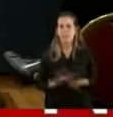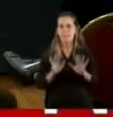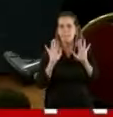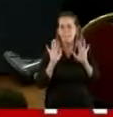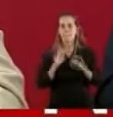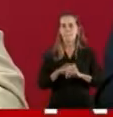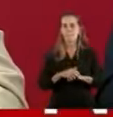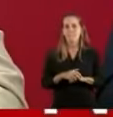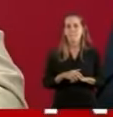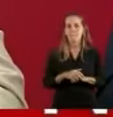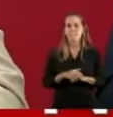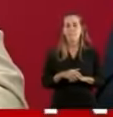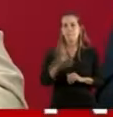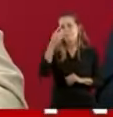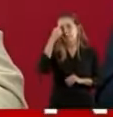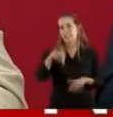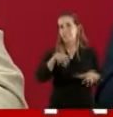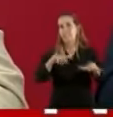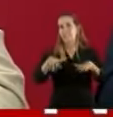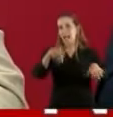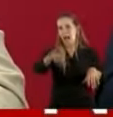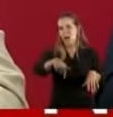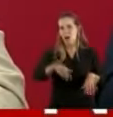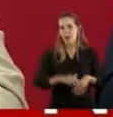Hay que partir de una realidad.